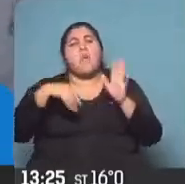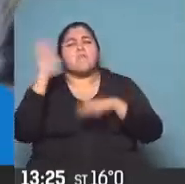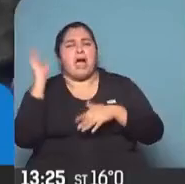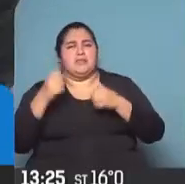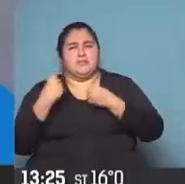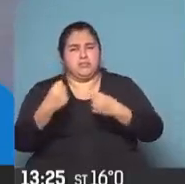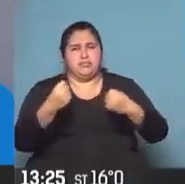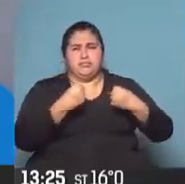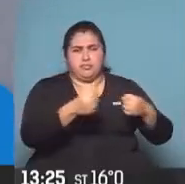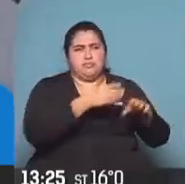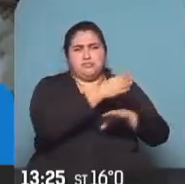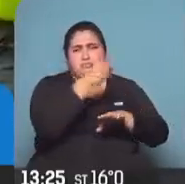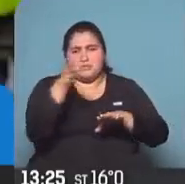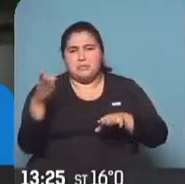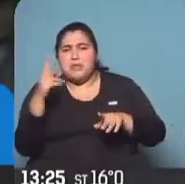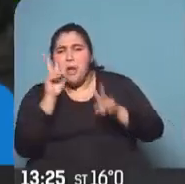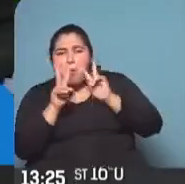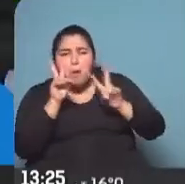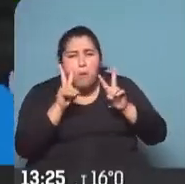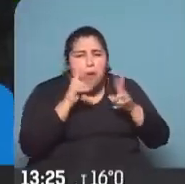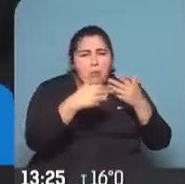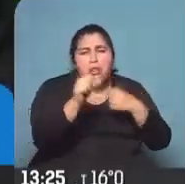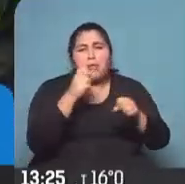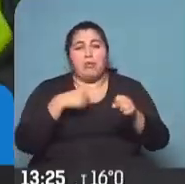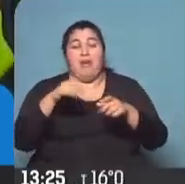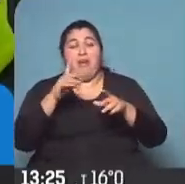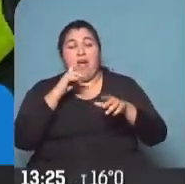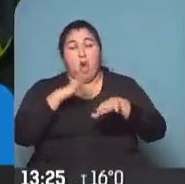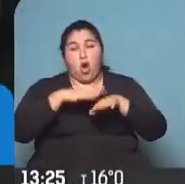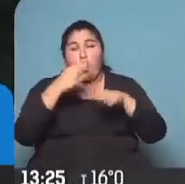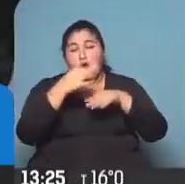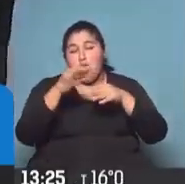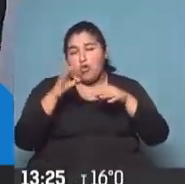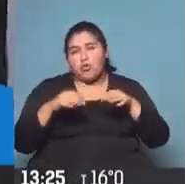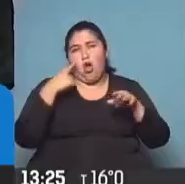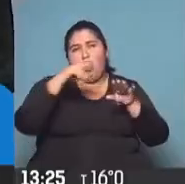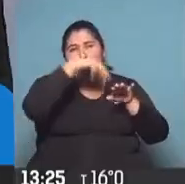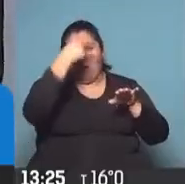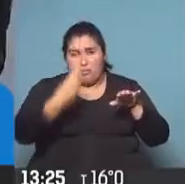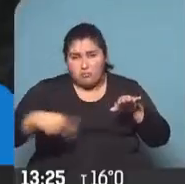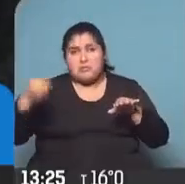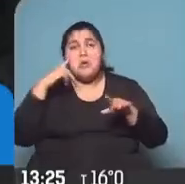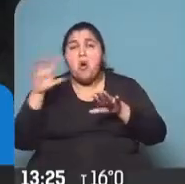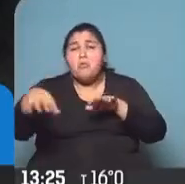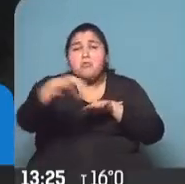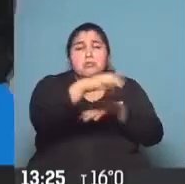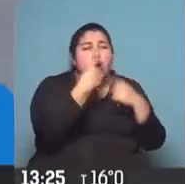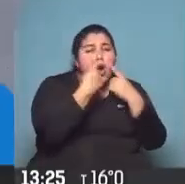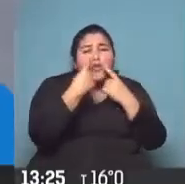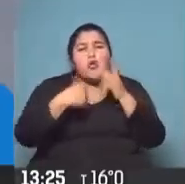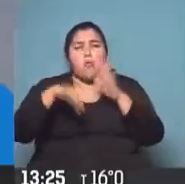patrullas reconocimiento lanzamiento de paracaidistas desplazamiento de puesto de comando y